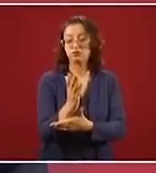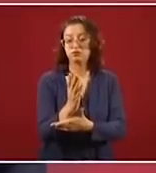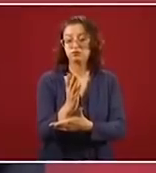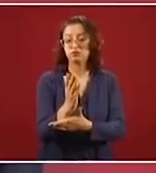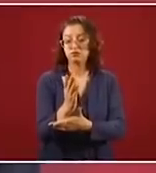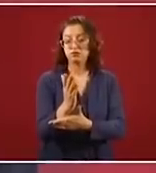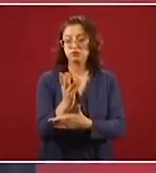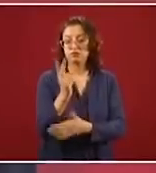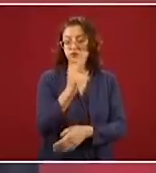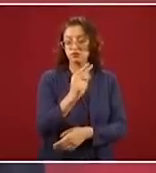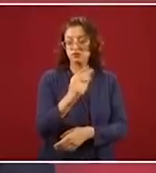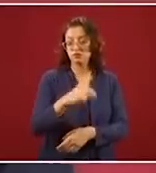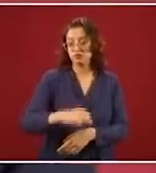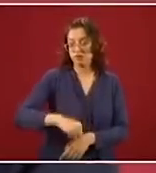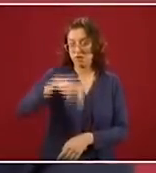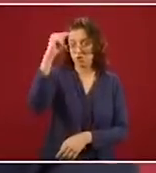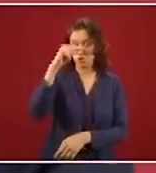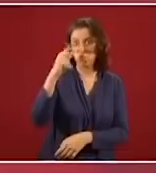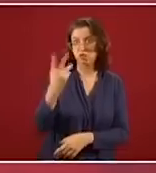conseguido los dirigentes